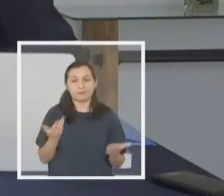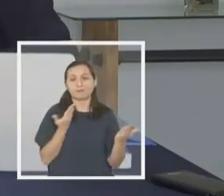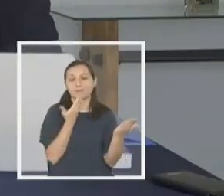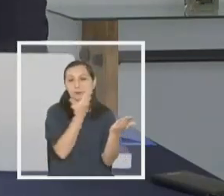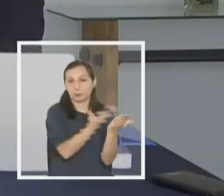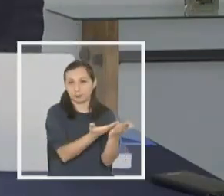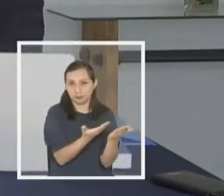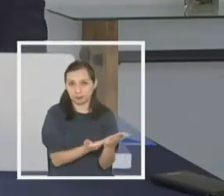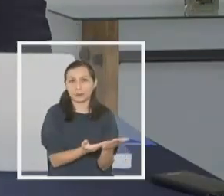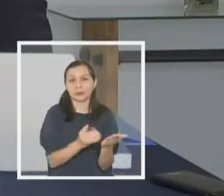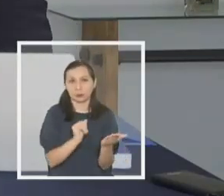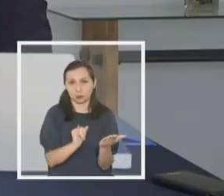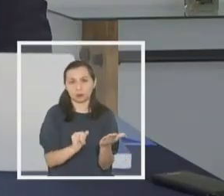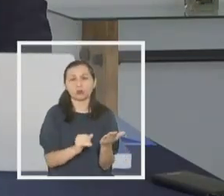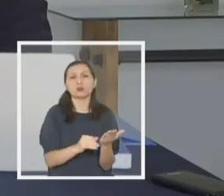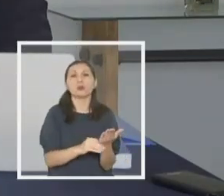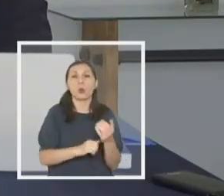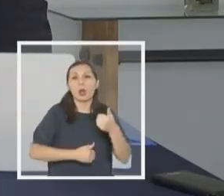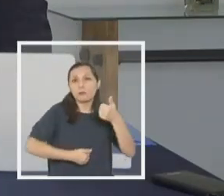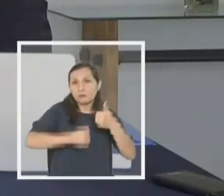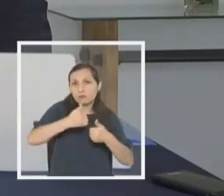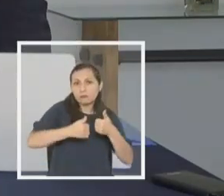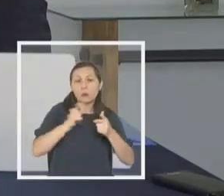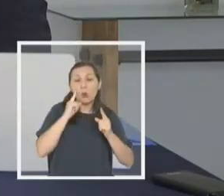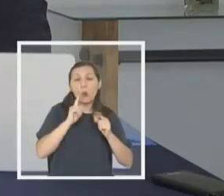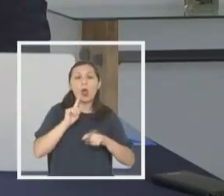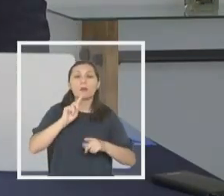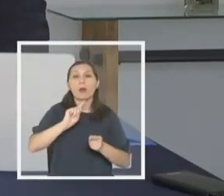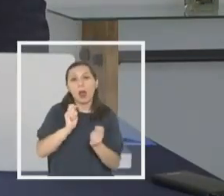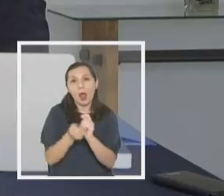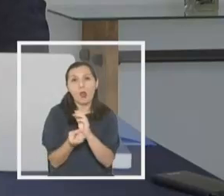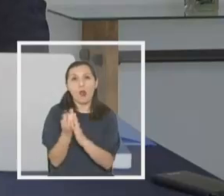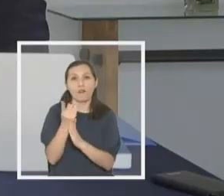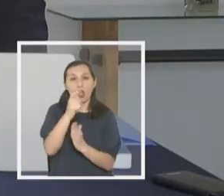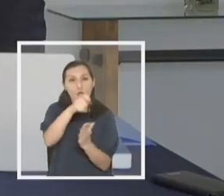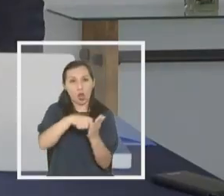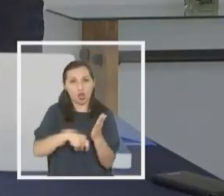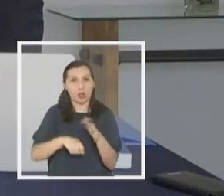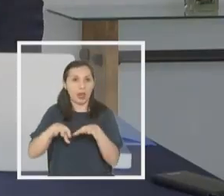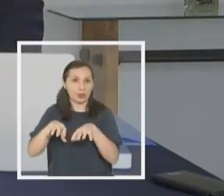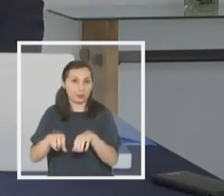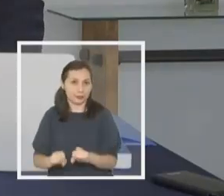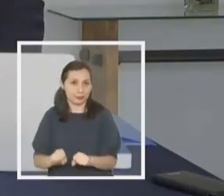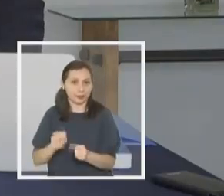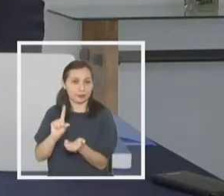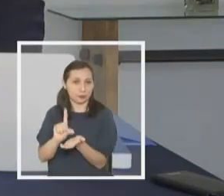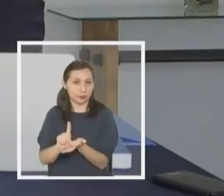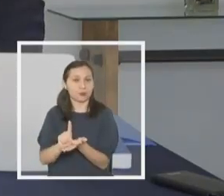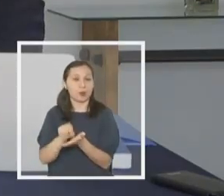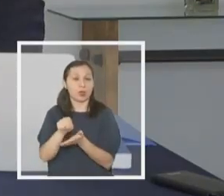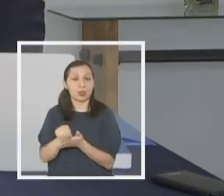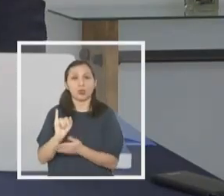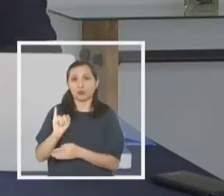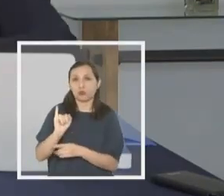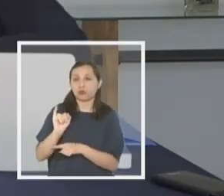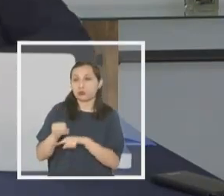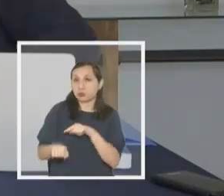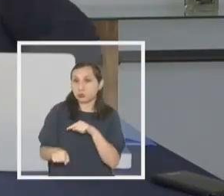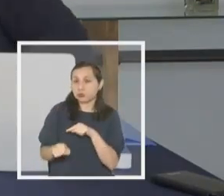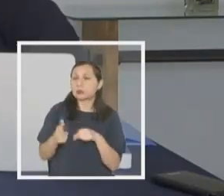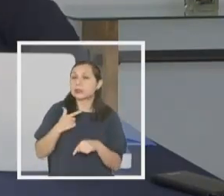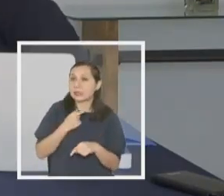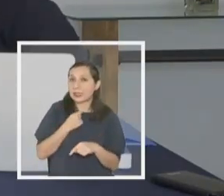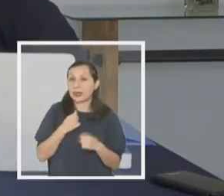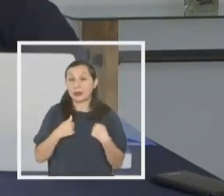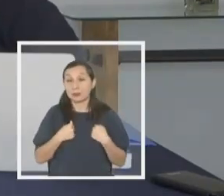presentar una licitación para renovar el contrato de concesión y en donde vamos a acoger,